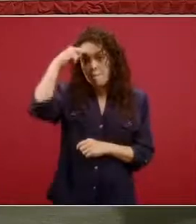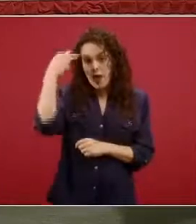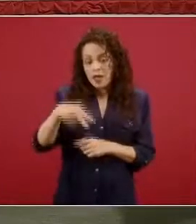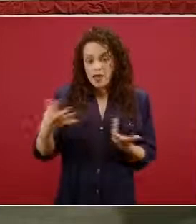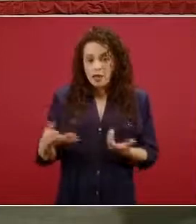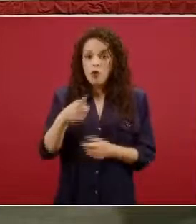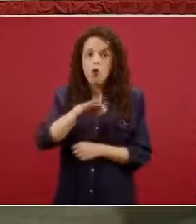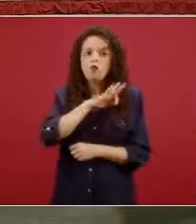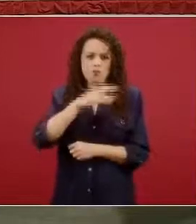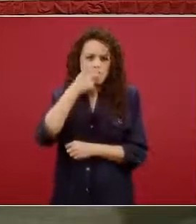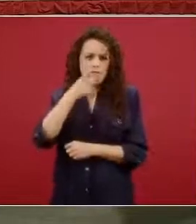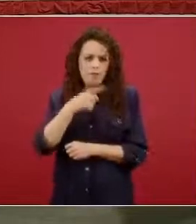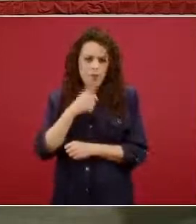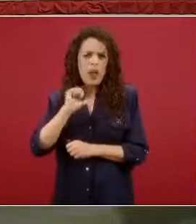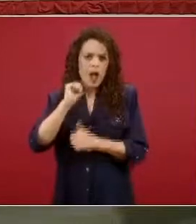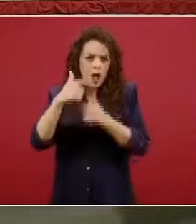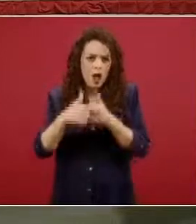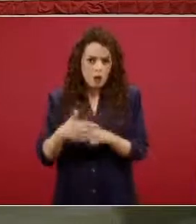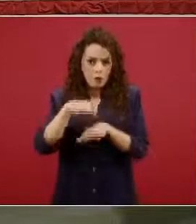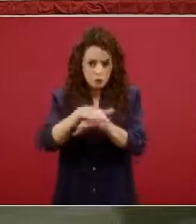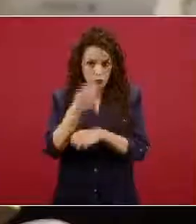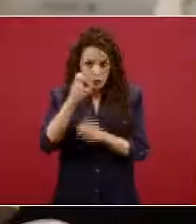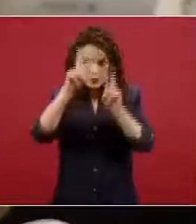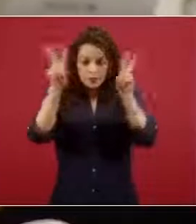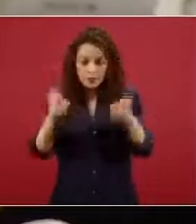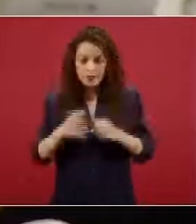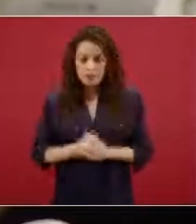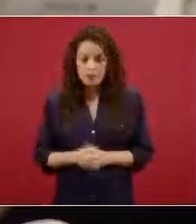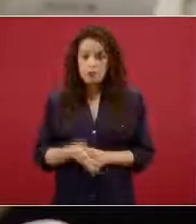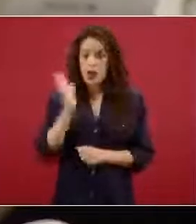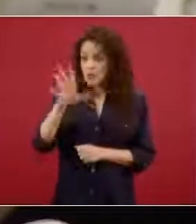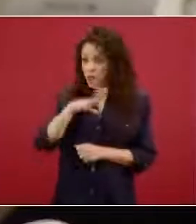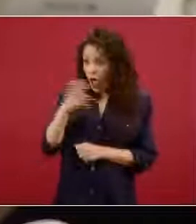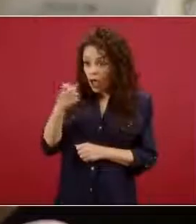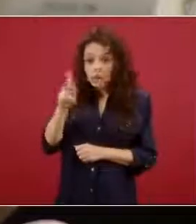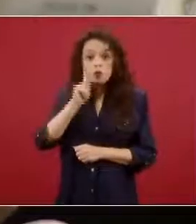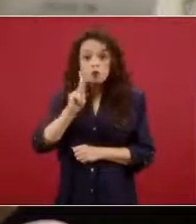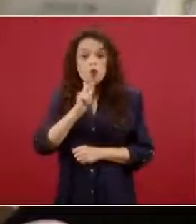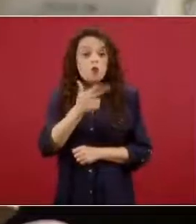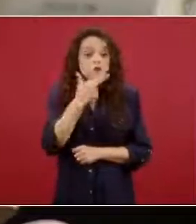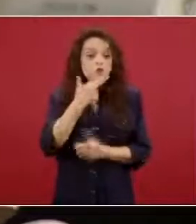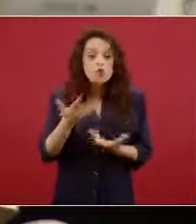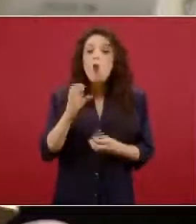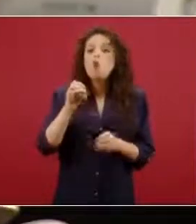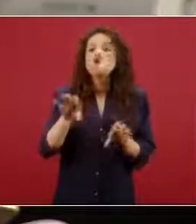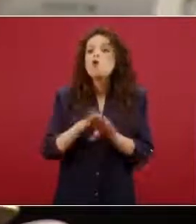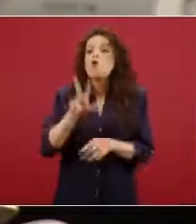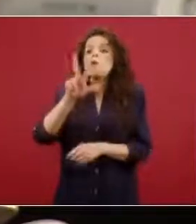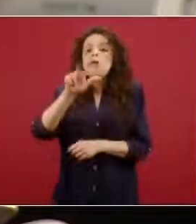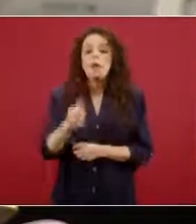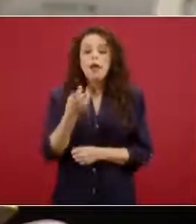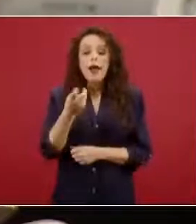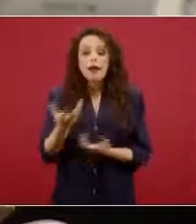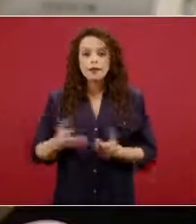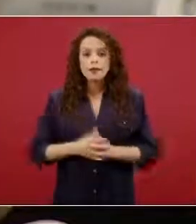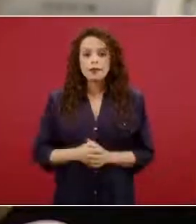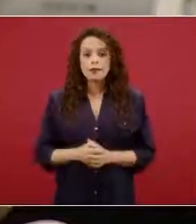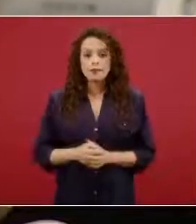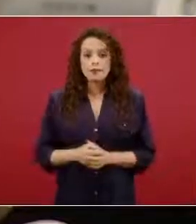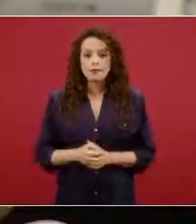puede platicar usted al respecto? ¿Ya están, no sé, ya se están haciendo esas pruebas ya, o cómo va esta cuestión? Y no